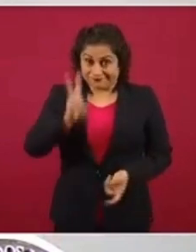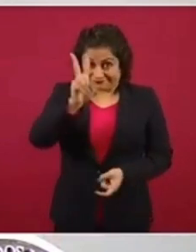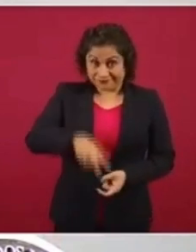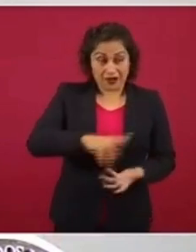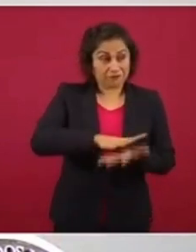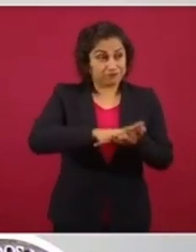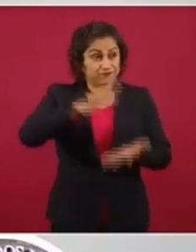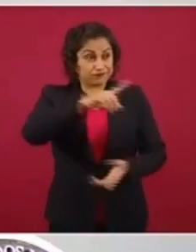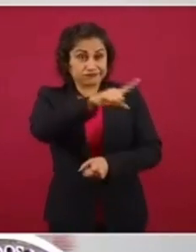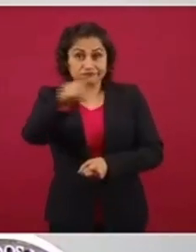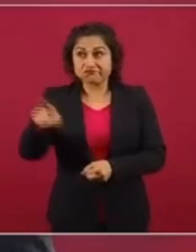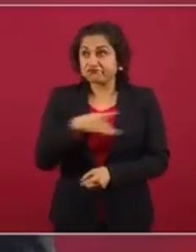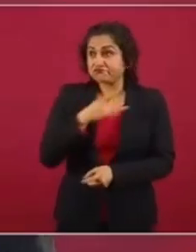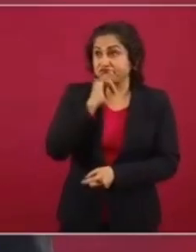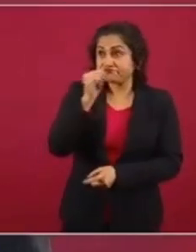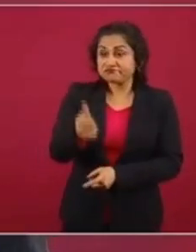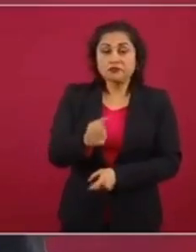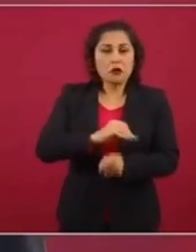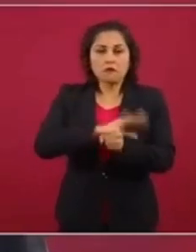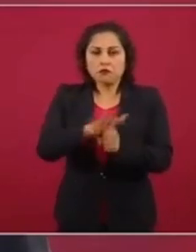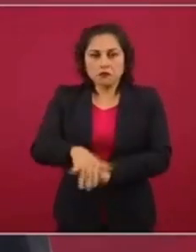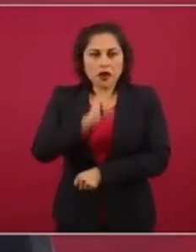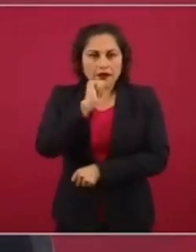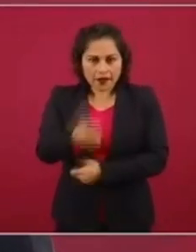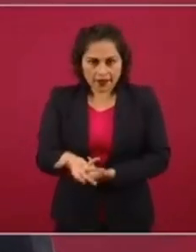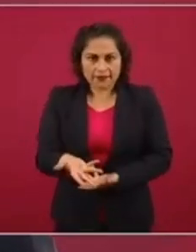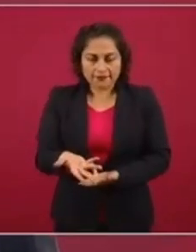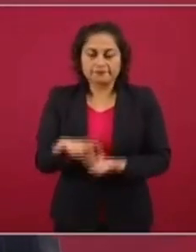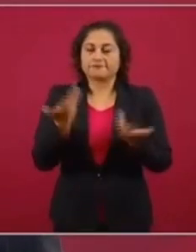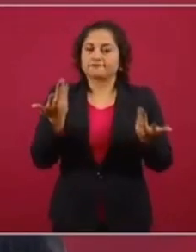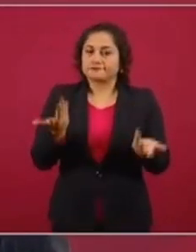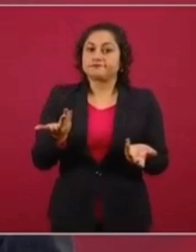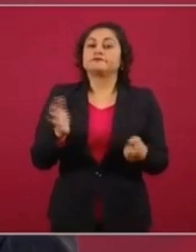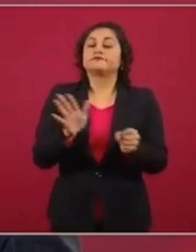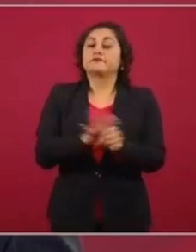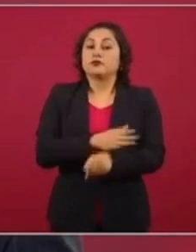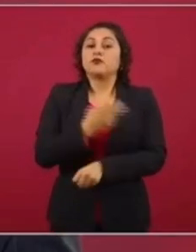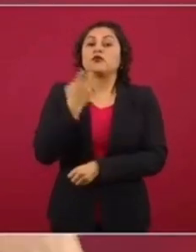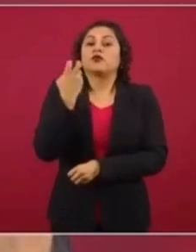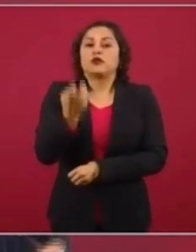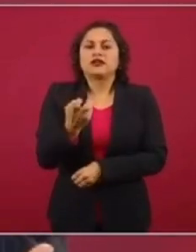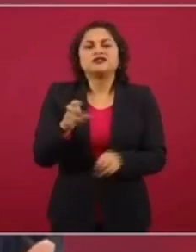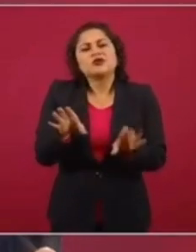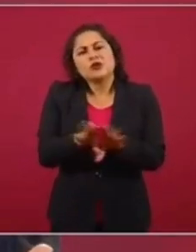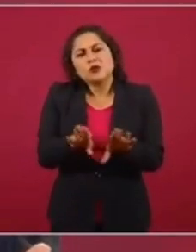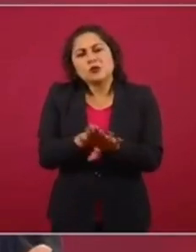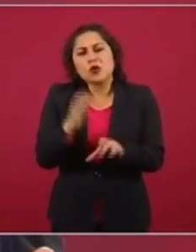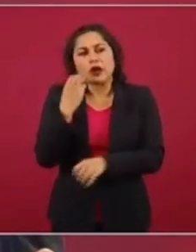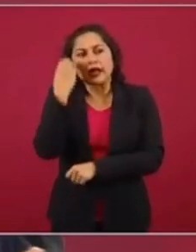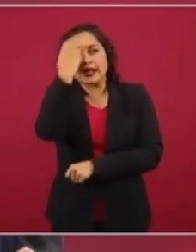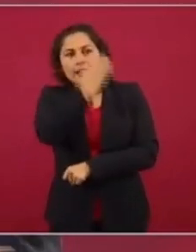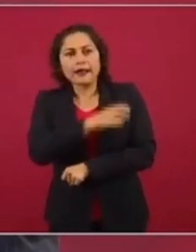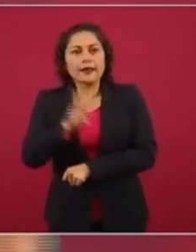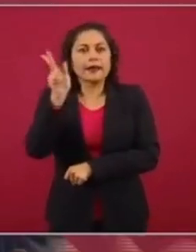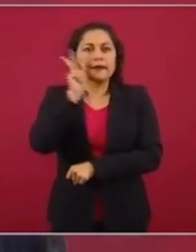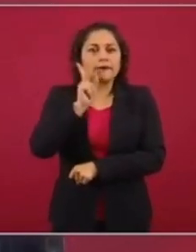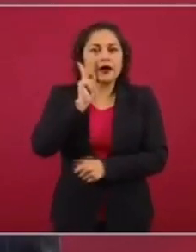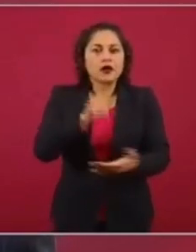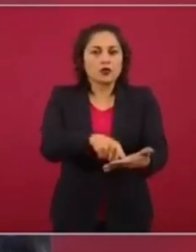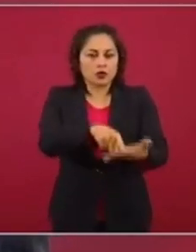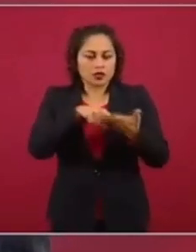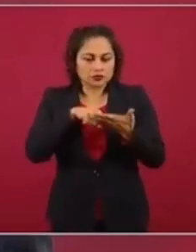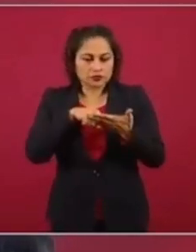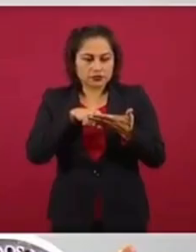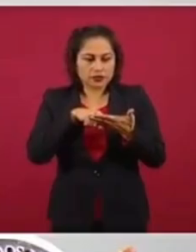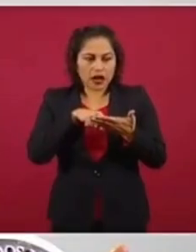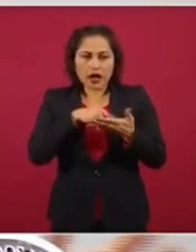estamos en eso. Entonces, no tiene sentido técnico pensar que se hace las pruebas para ver si está la